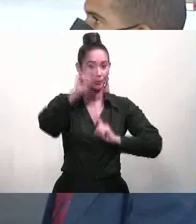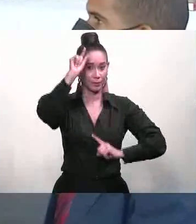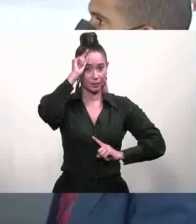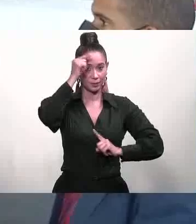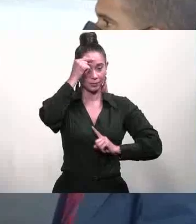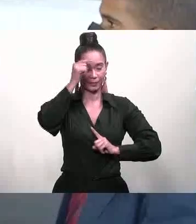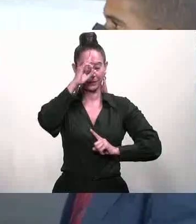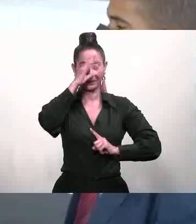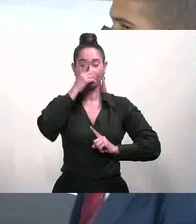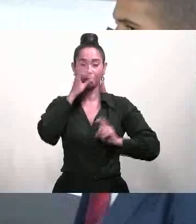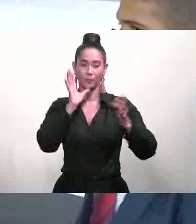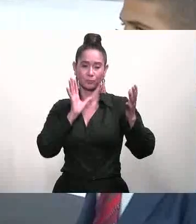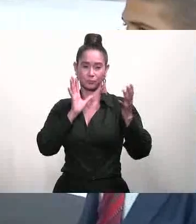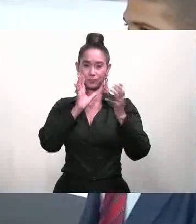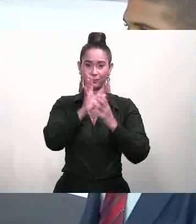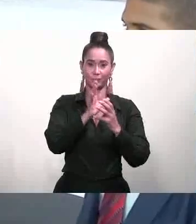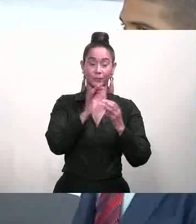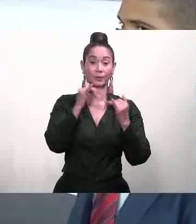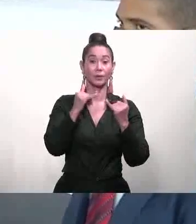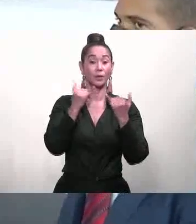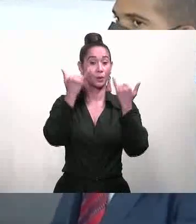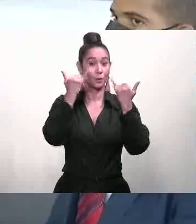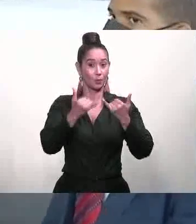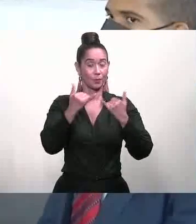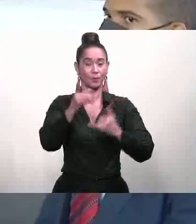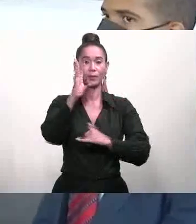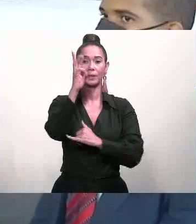frente. Y ya este 16 de febrero